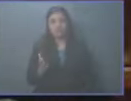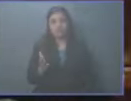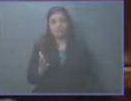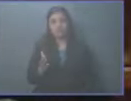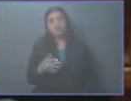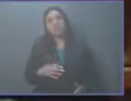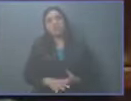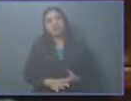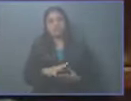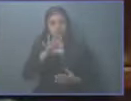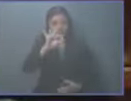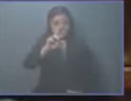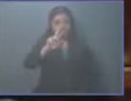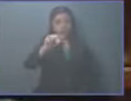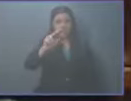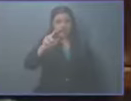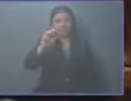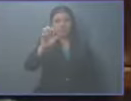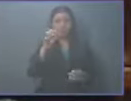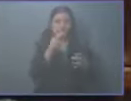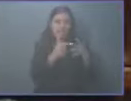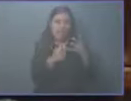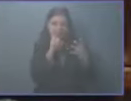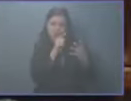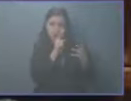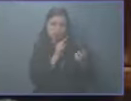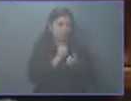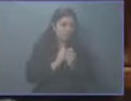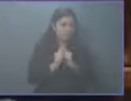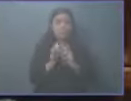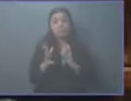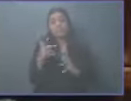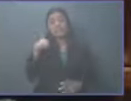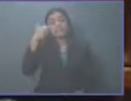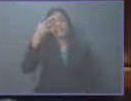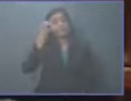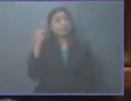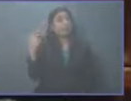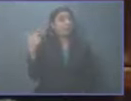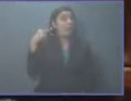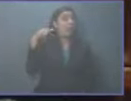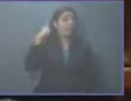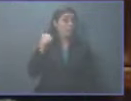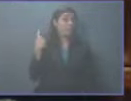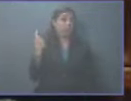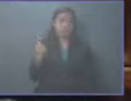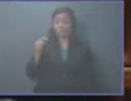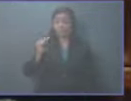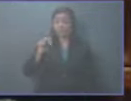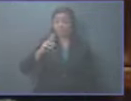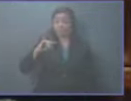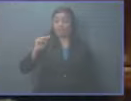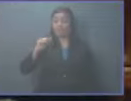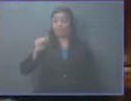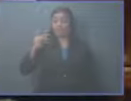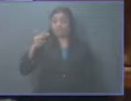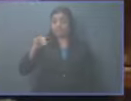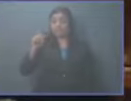han colocado en una situación de mayor gravedad al comisionado Arriaza Chicas. Creo que